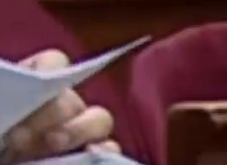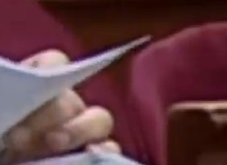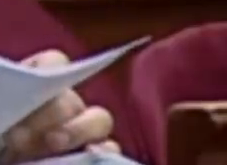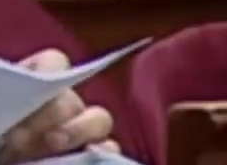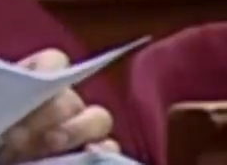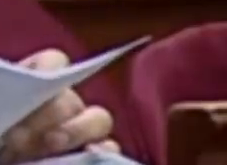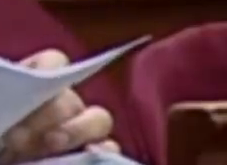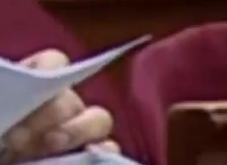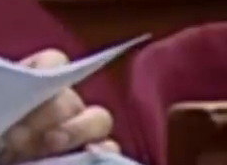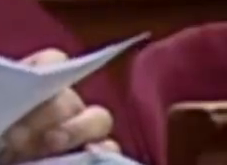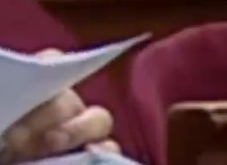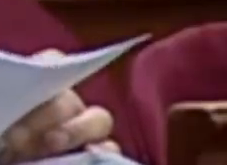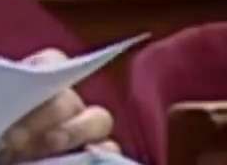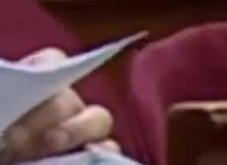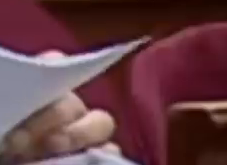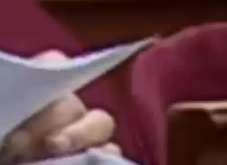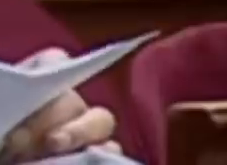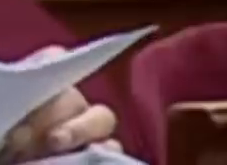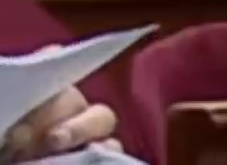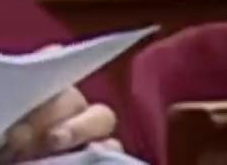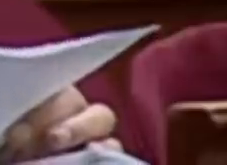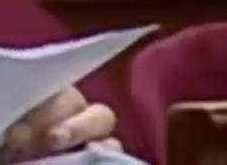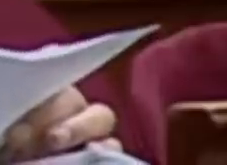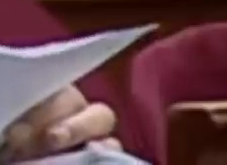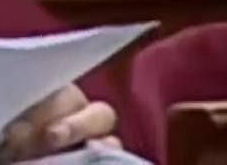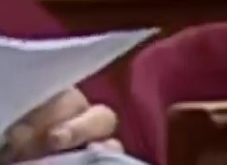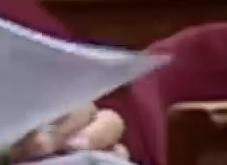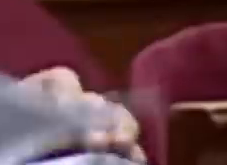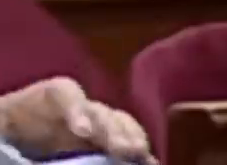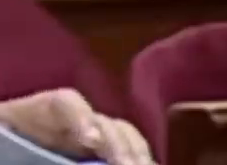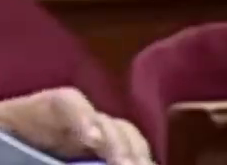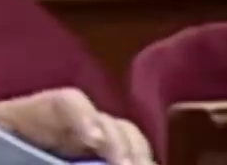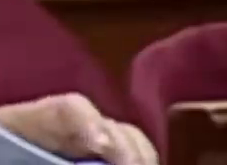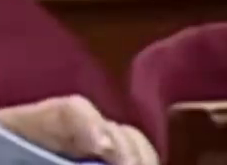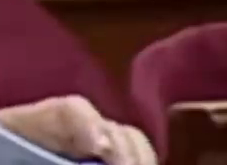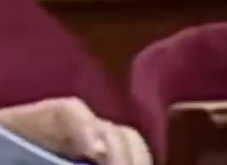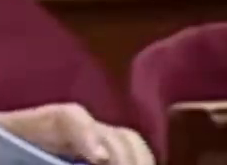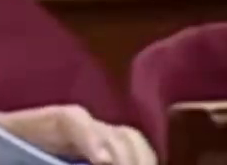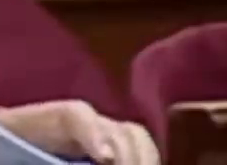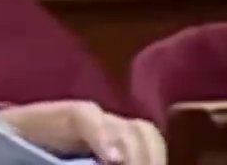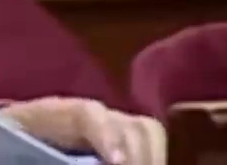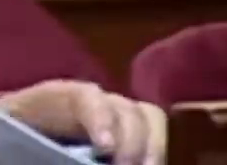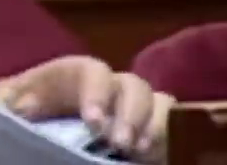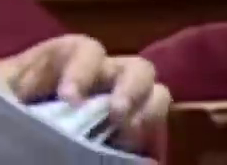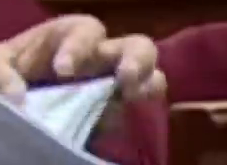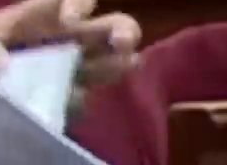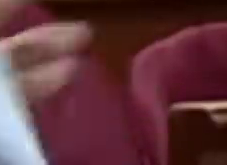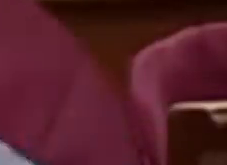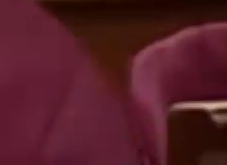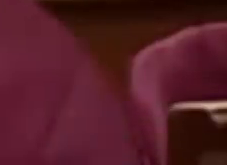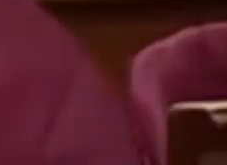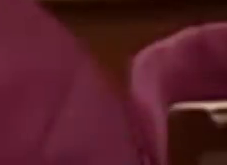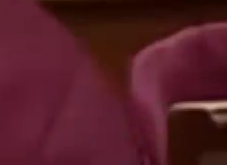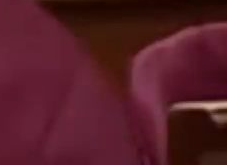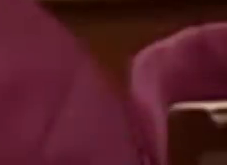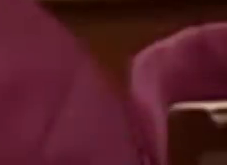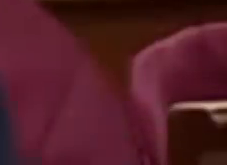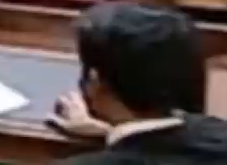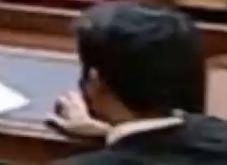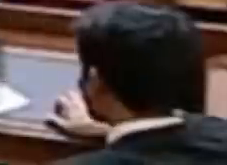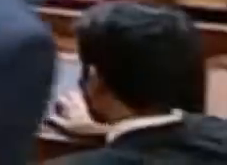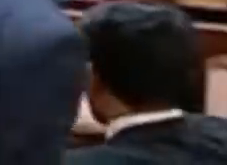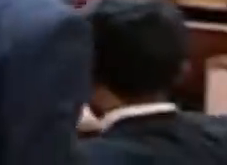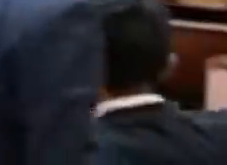ilegal. Es lo que quería manifestar en esta cuestión de orden, señor presidente. Ok, muchas